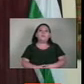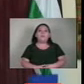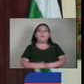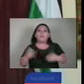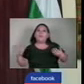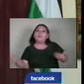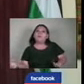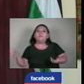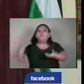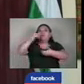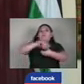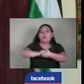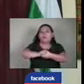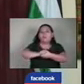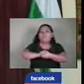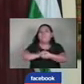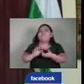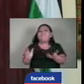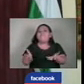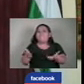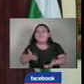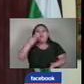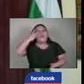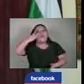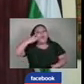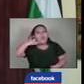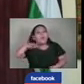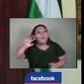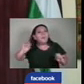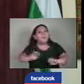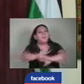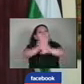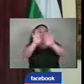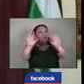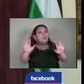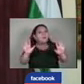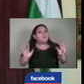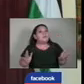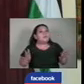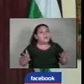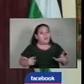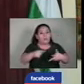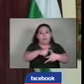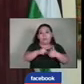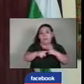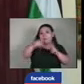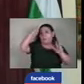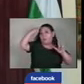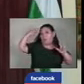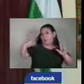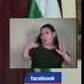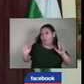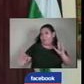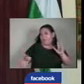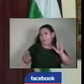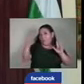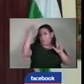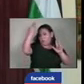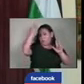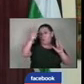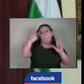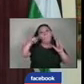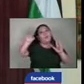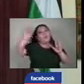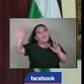Cultural, es un perfecto ejemplo de lo que representa la exposición. Tres mujeres artistas salvadoreñas de origen